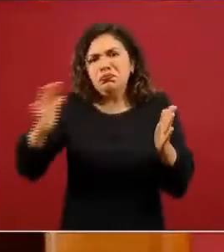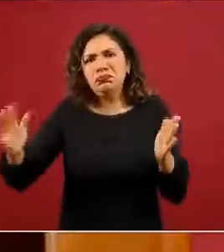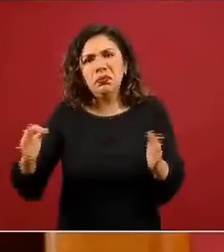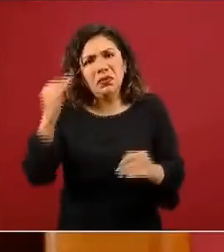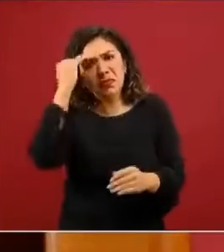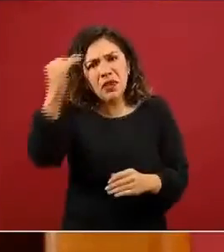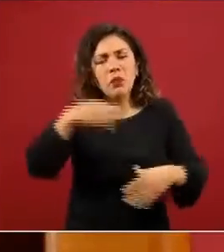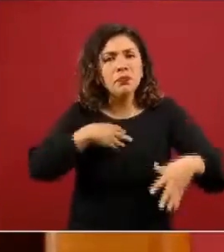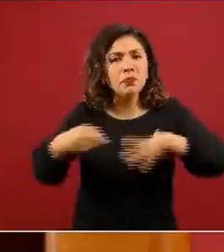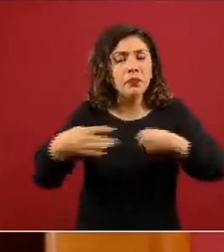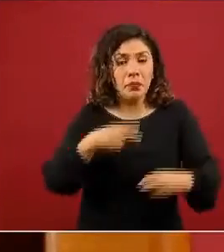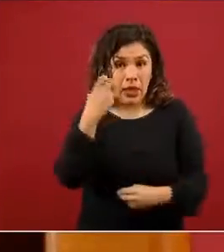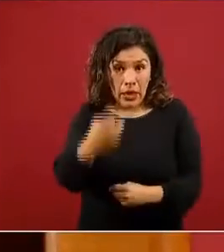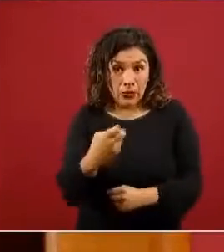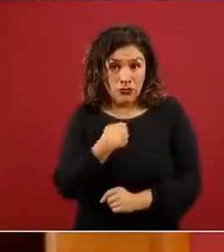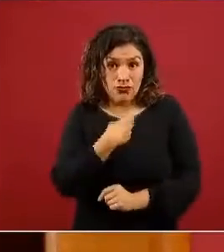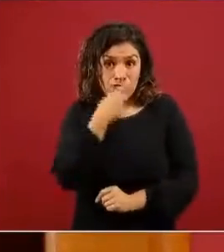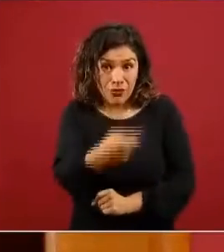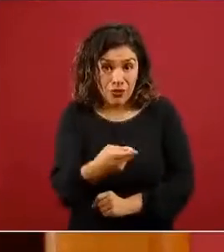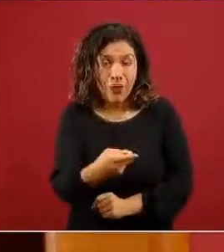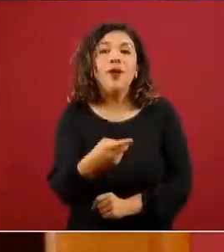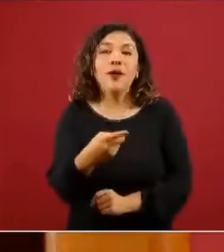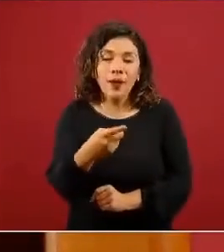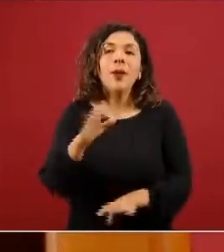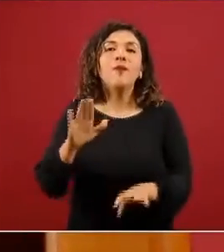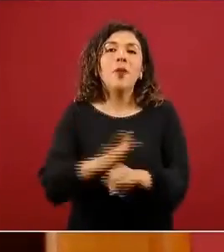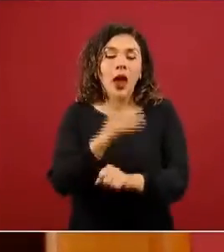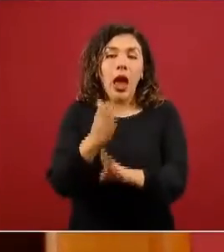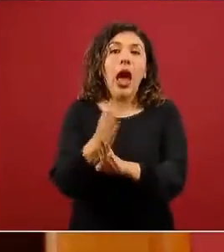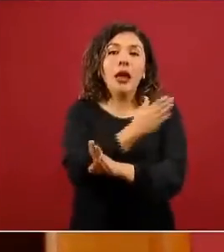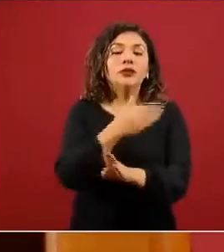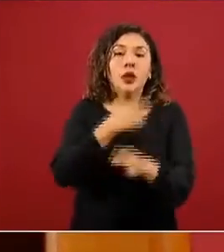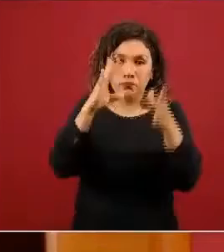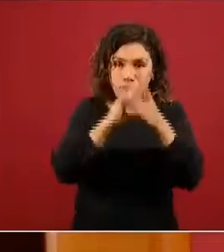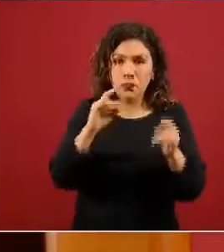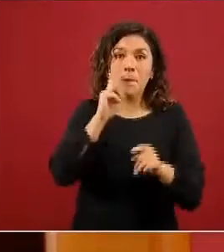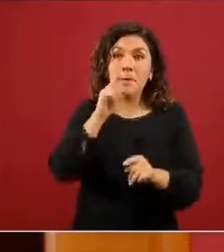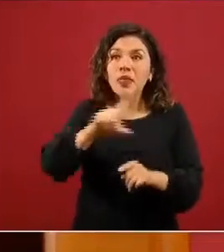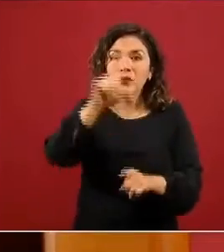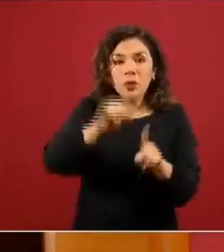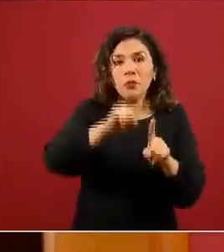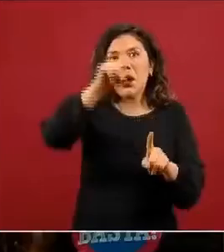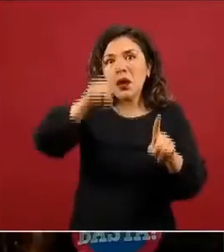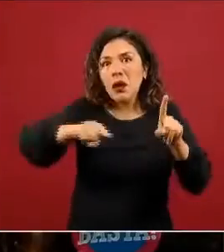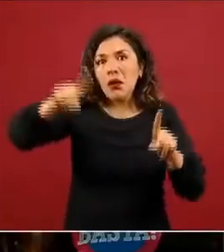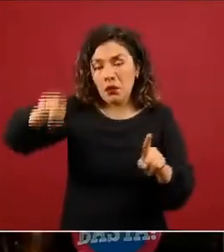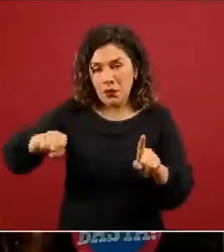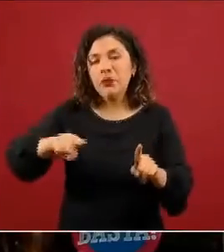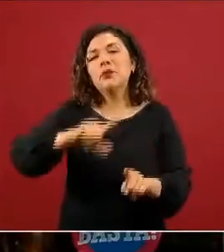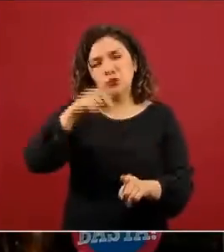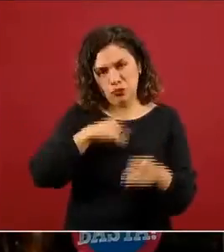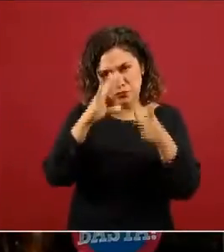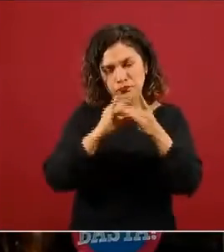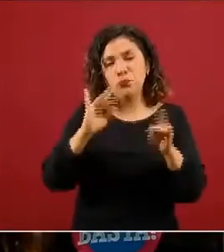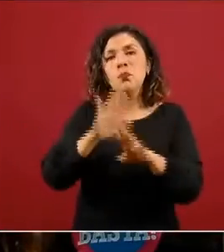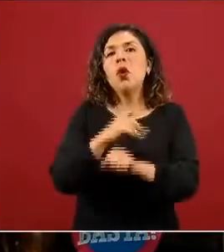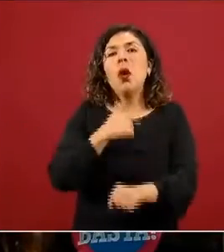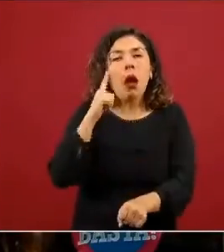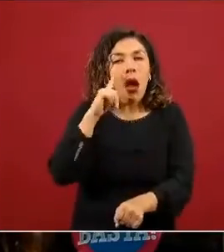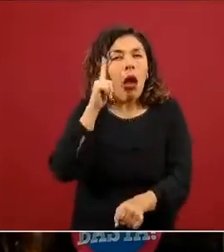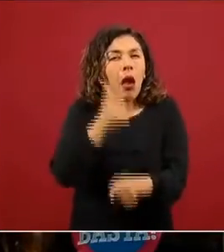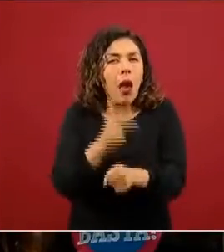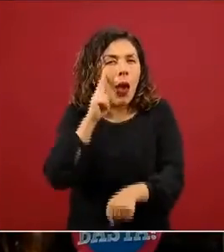largo del periodo epidémico. Y esto lo digo en antelación a que veamos las curvas, ahorita lo comentaré, porque nos hemos dado